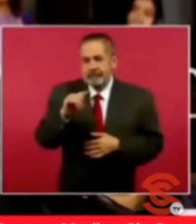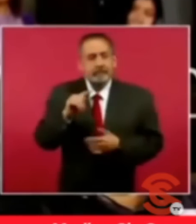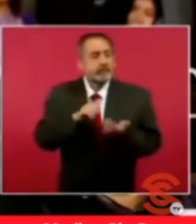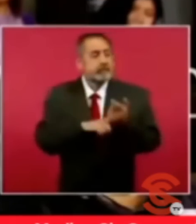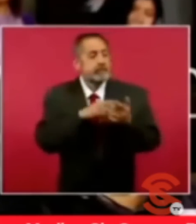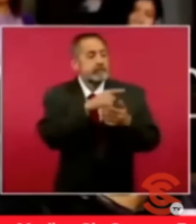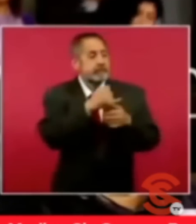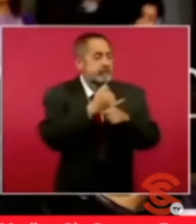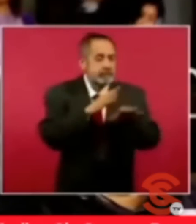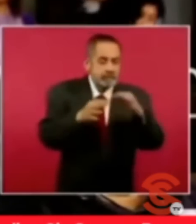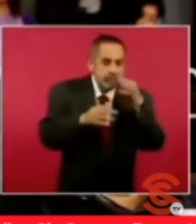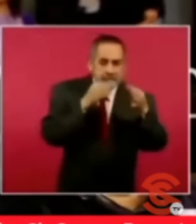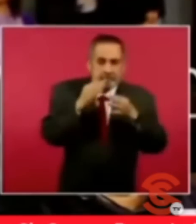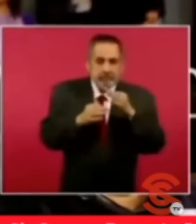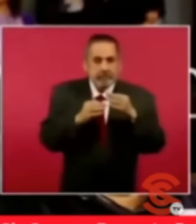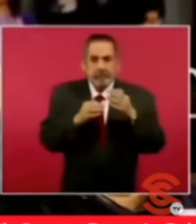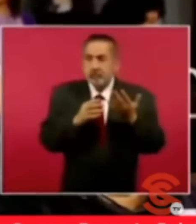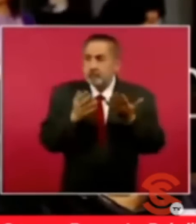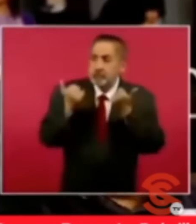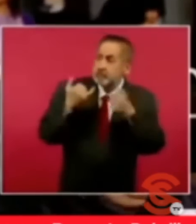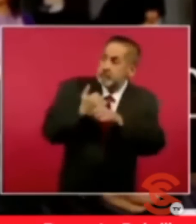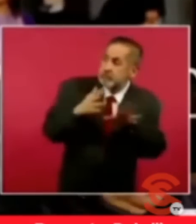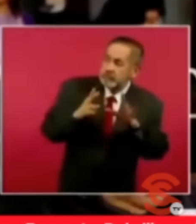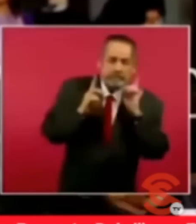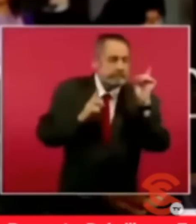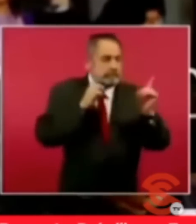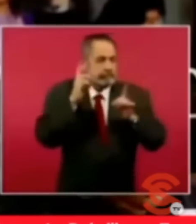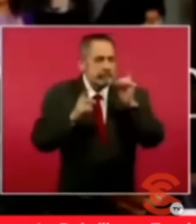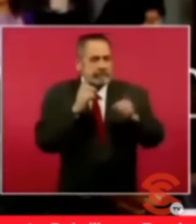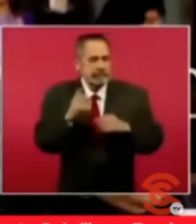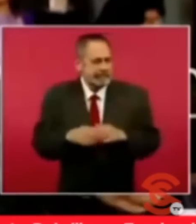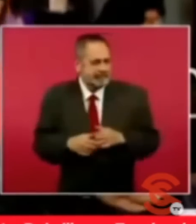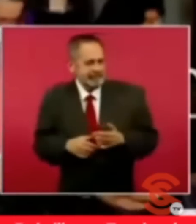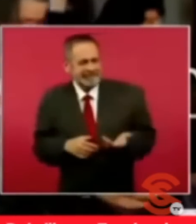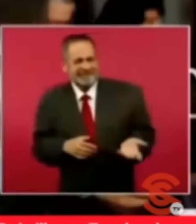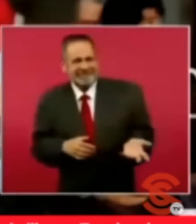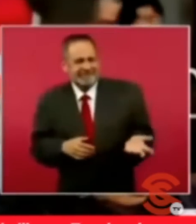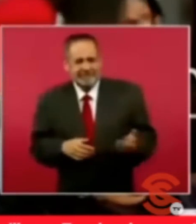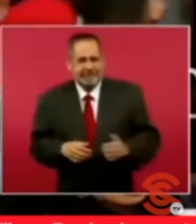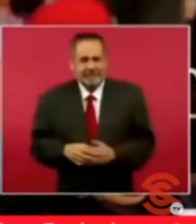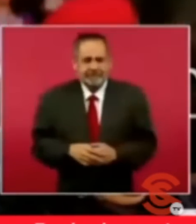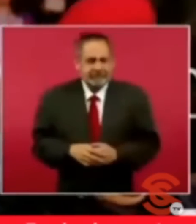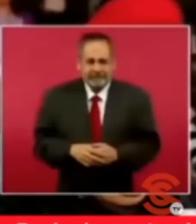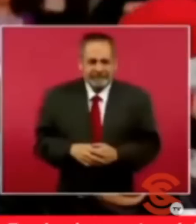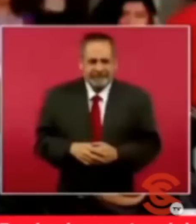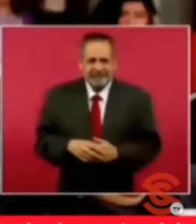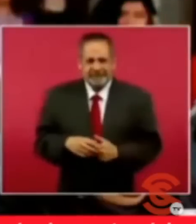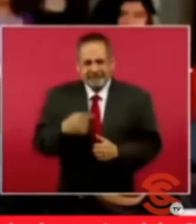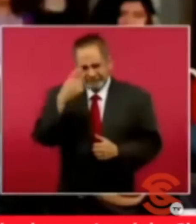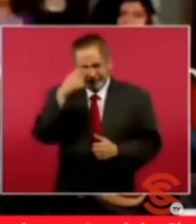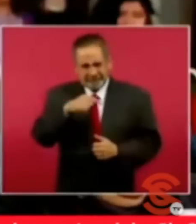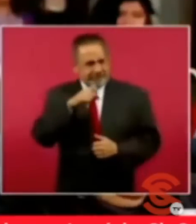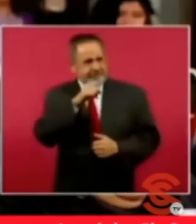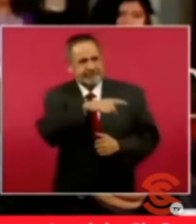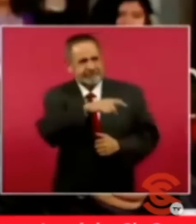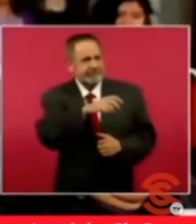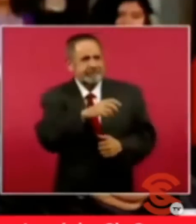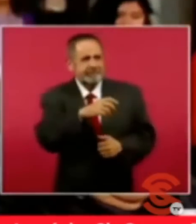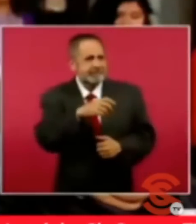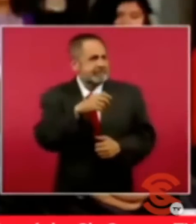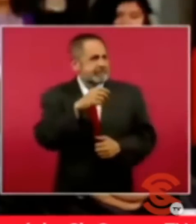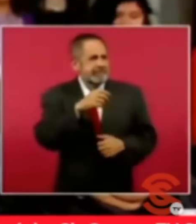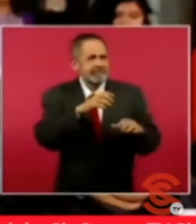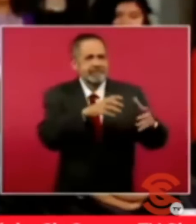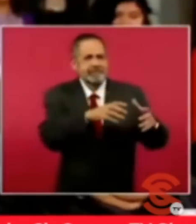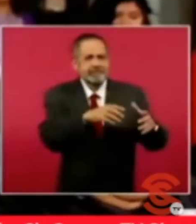información se especula, y pareciera que ese es el actuar, el modus